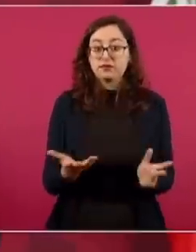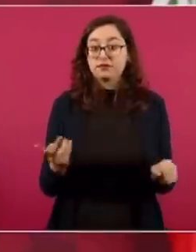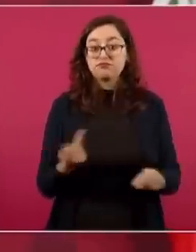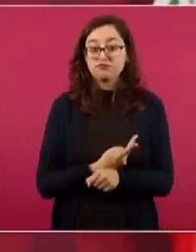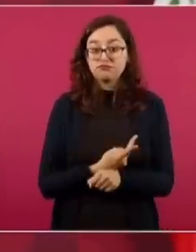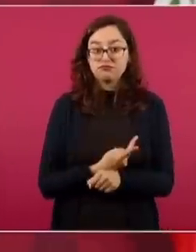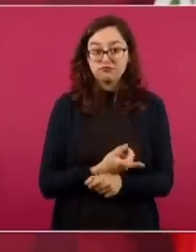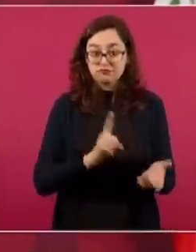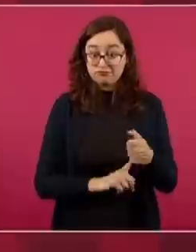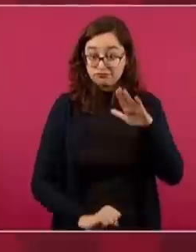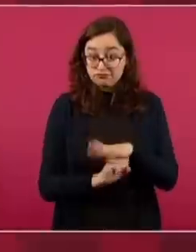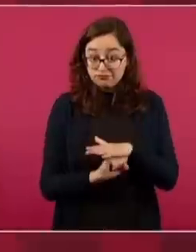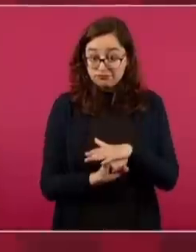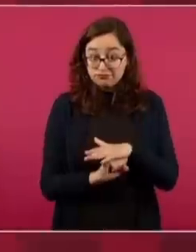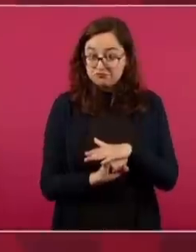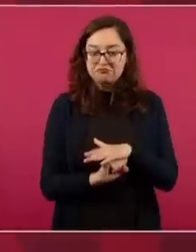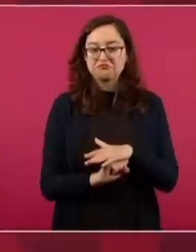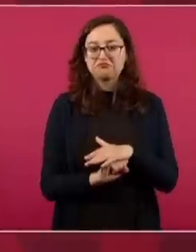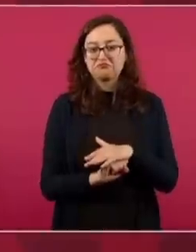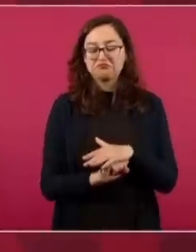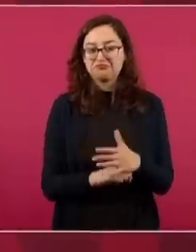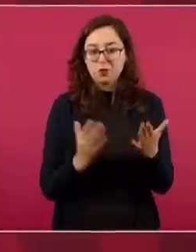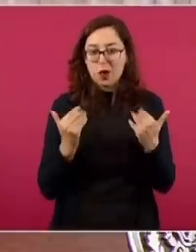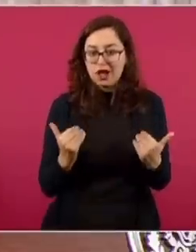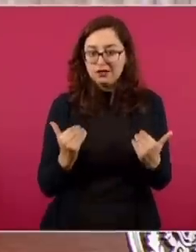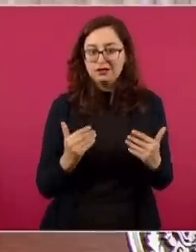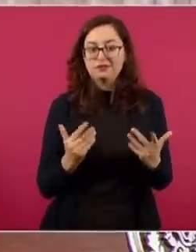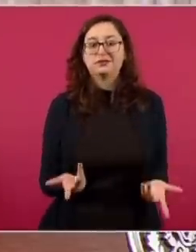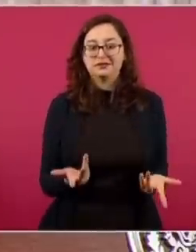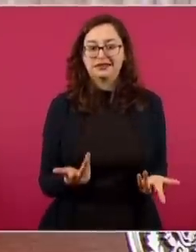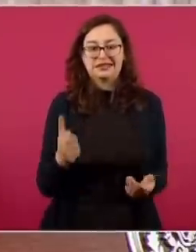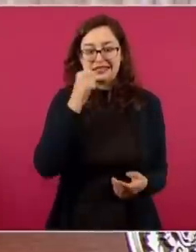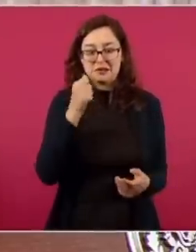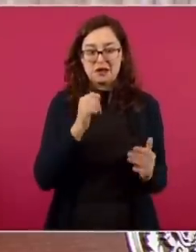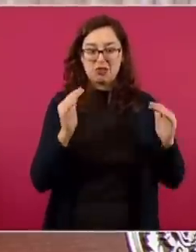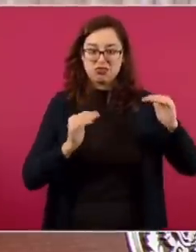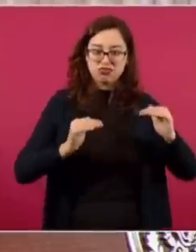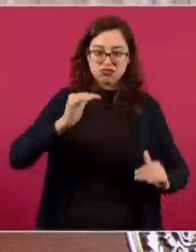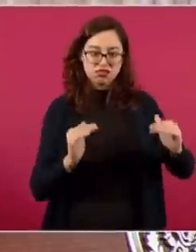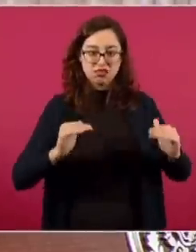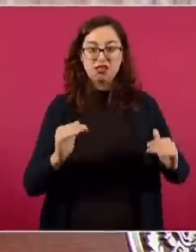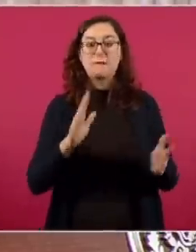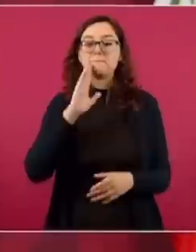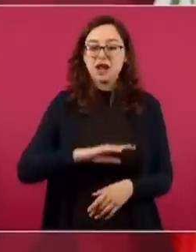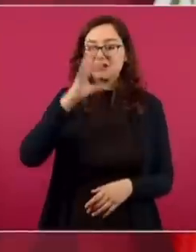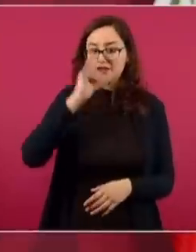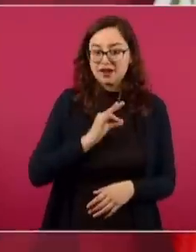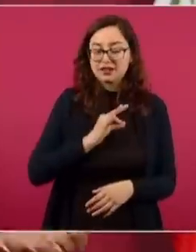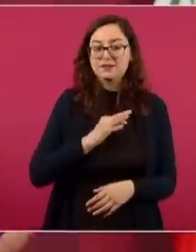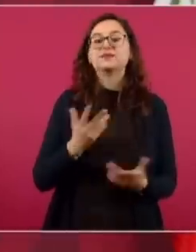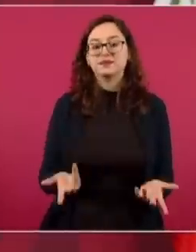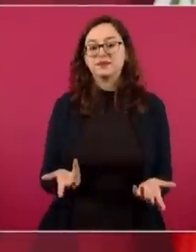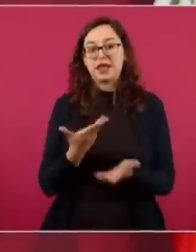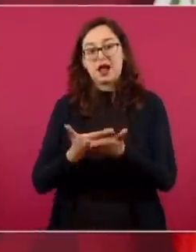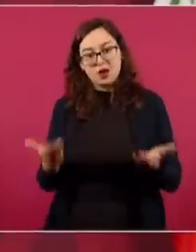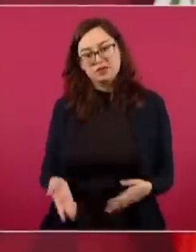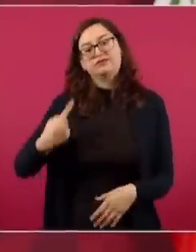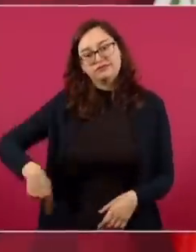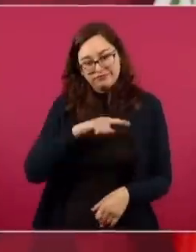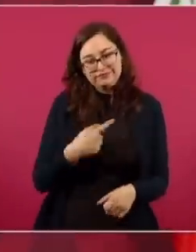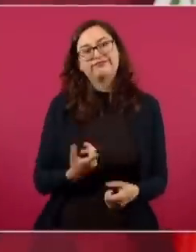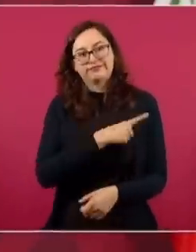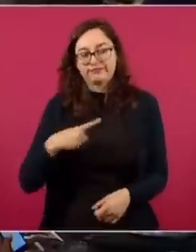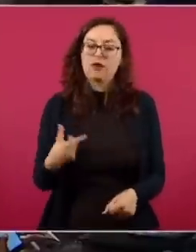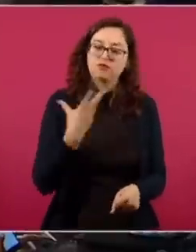tiene sostén y se hunde o está emergiendo la estructura. Entonces tenemos que buscar la forma